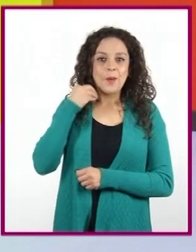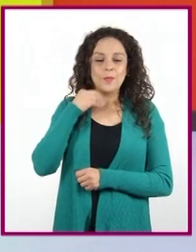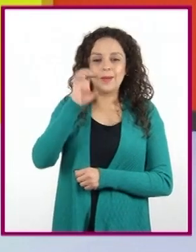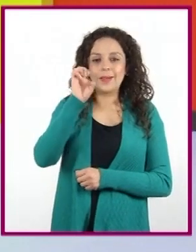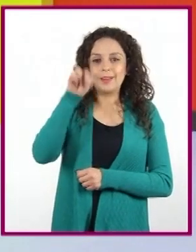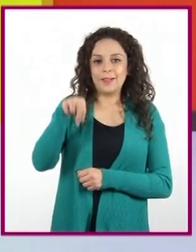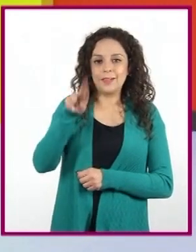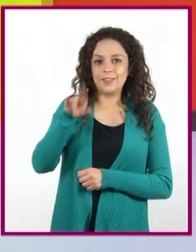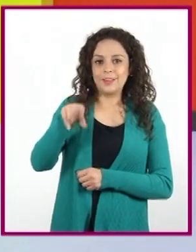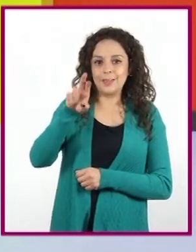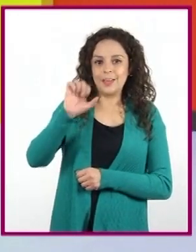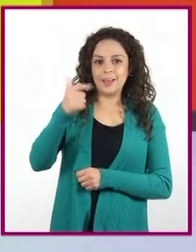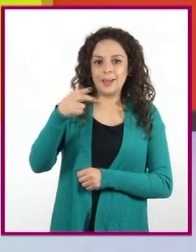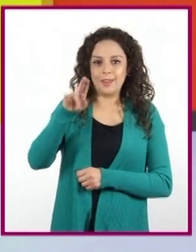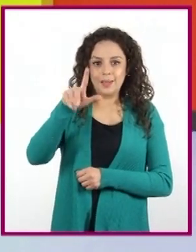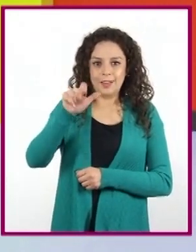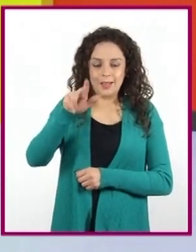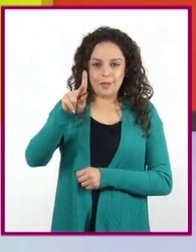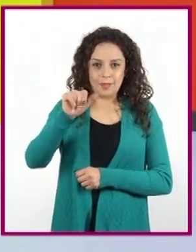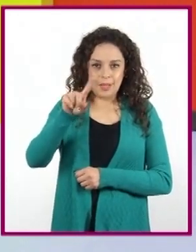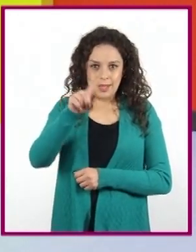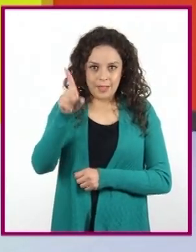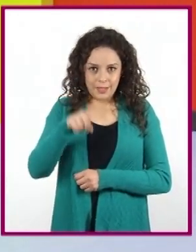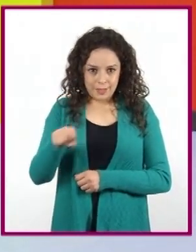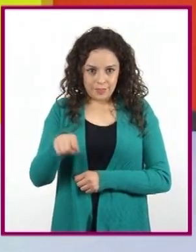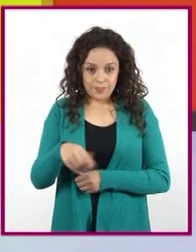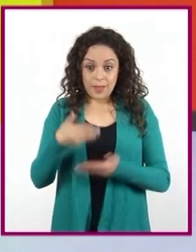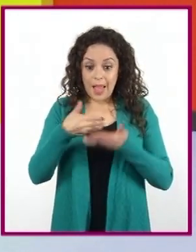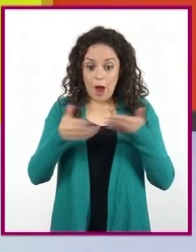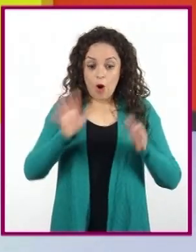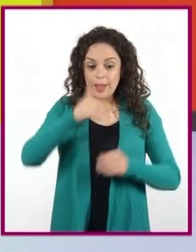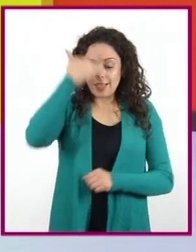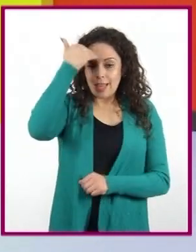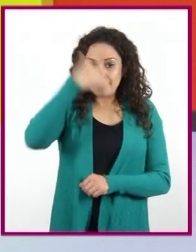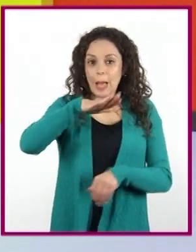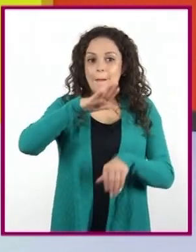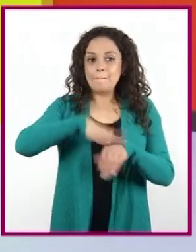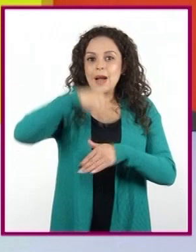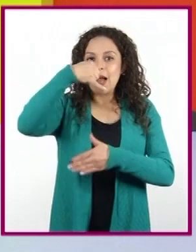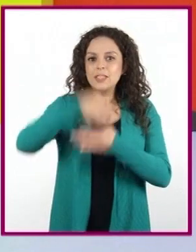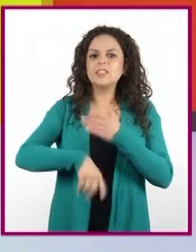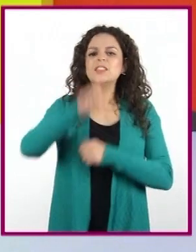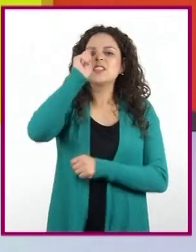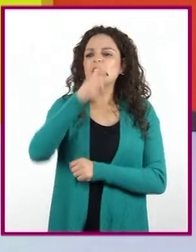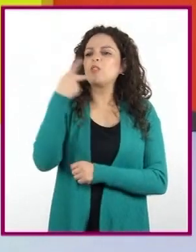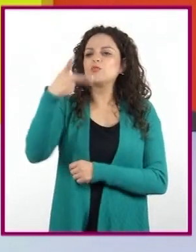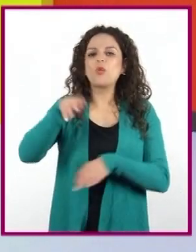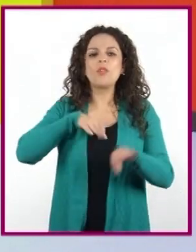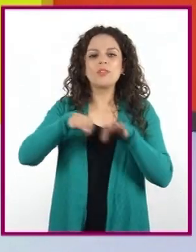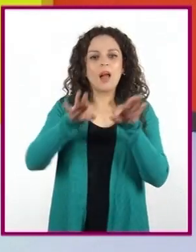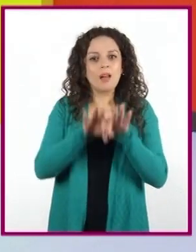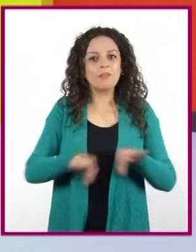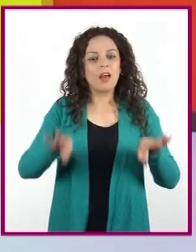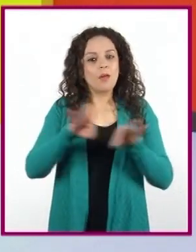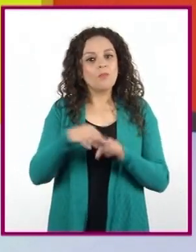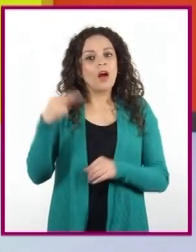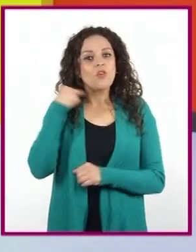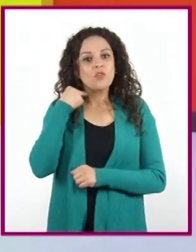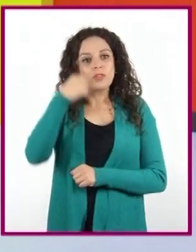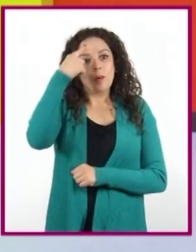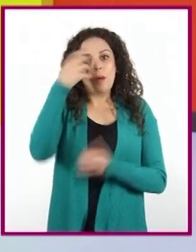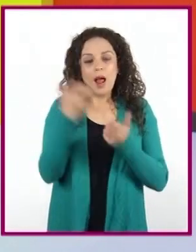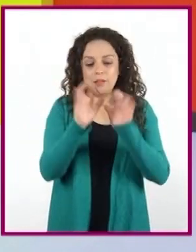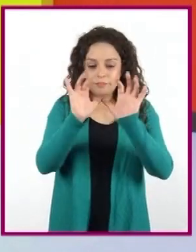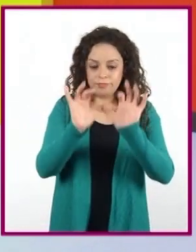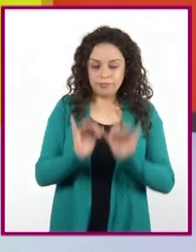Enrique Aguilar Páez. Ahora conocemos más sobre la función de un notario en la redacción de contratos de compraventa